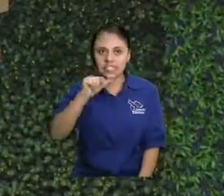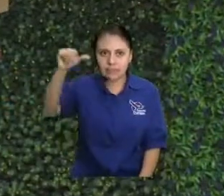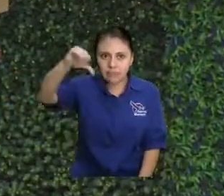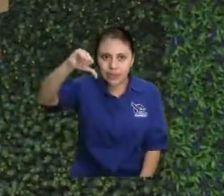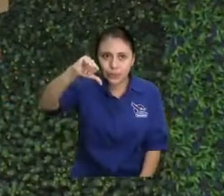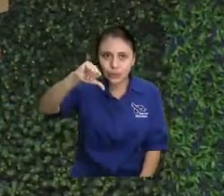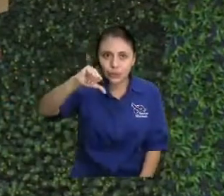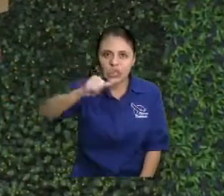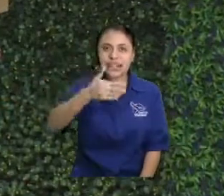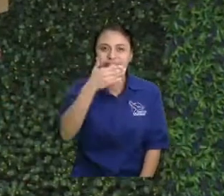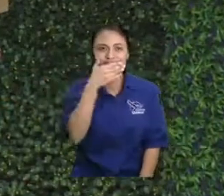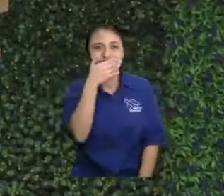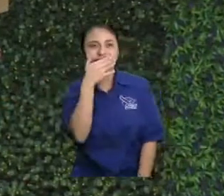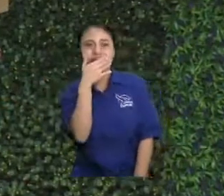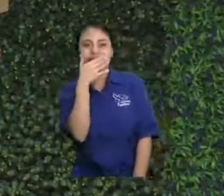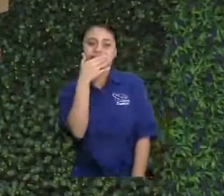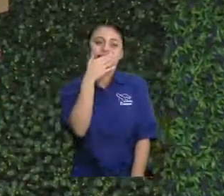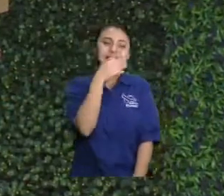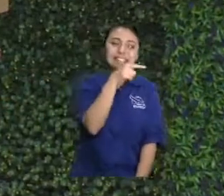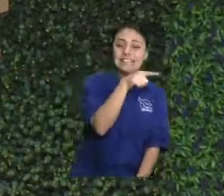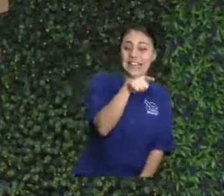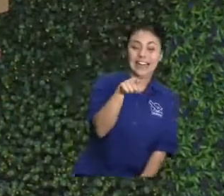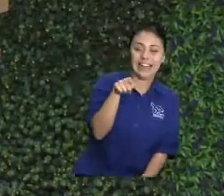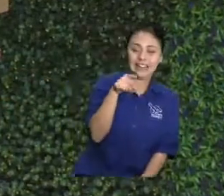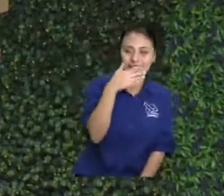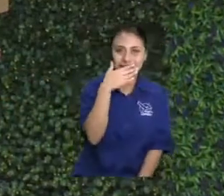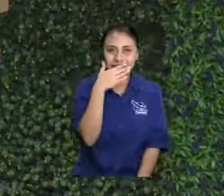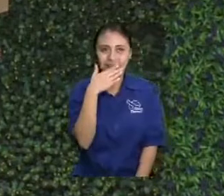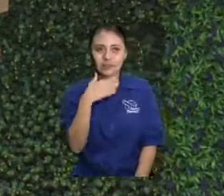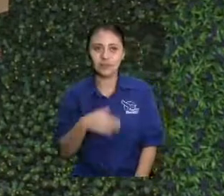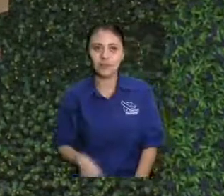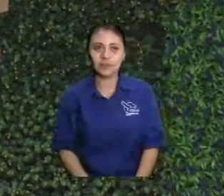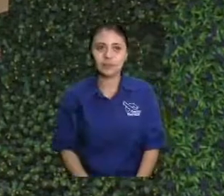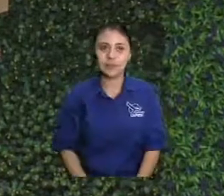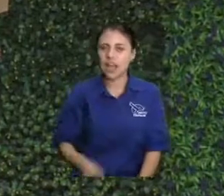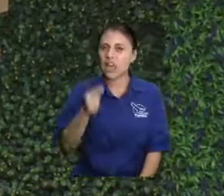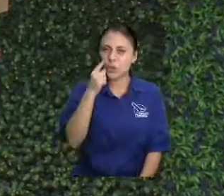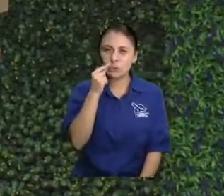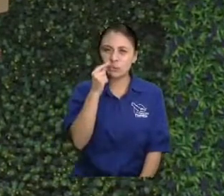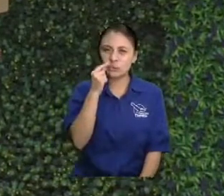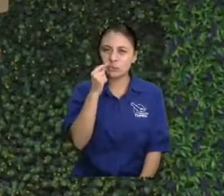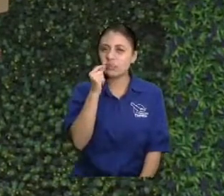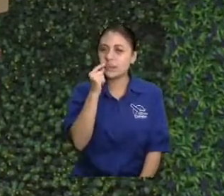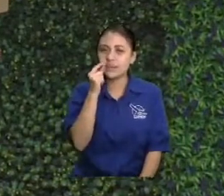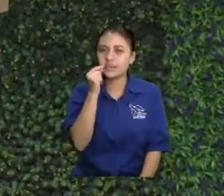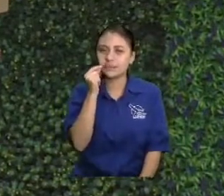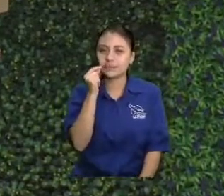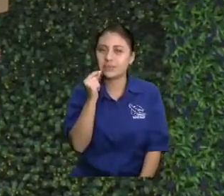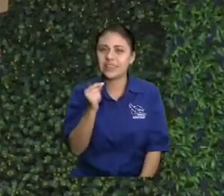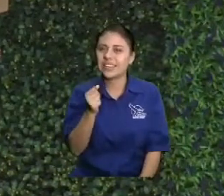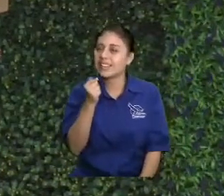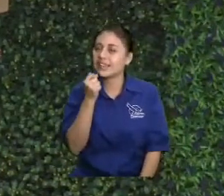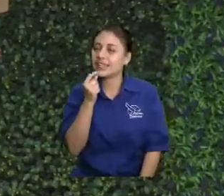burladores, escarnecedores, sarcásticos, es la otra. Habrán hombres sarcásticos, dice.